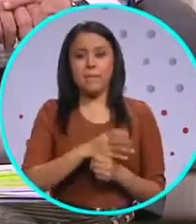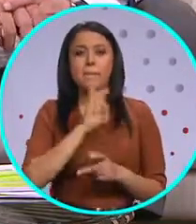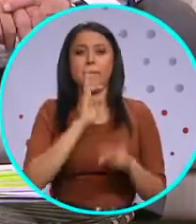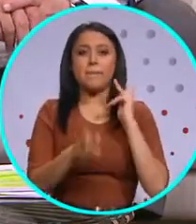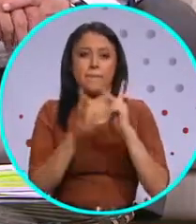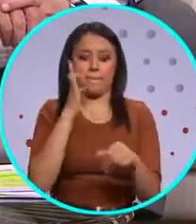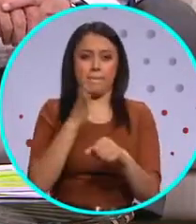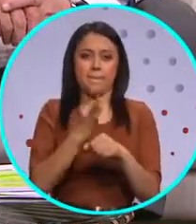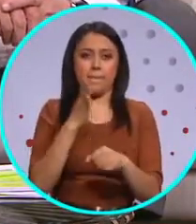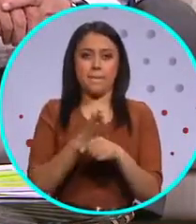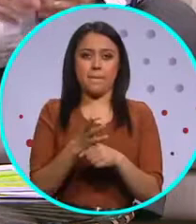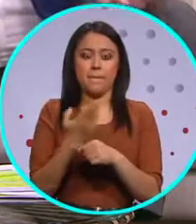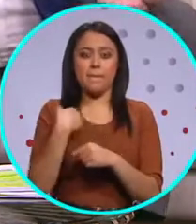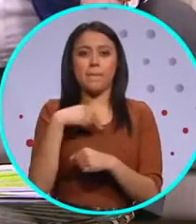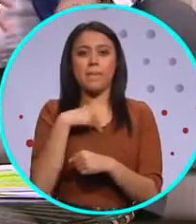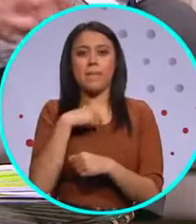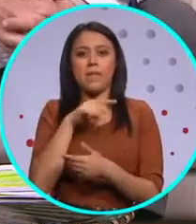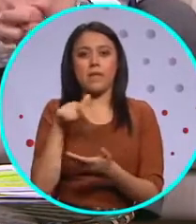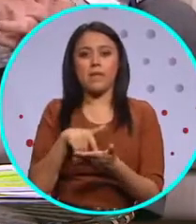vamos